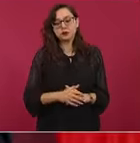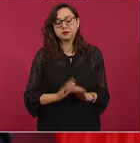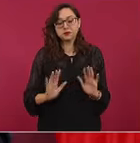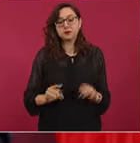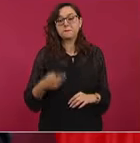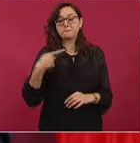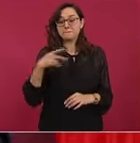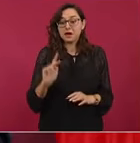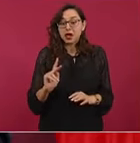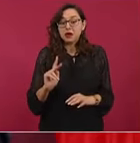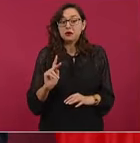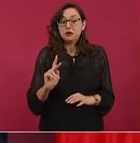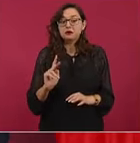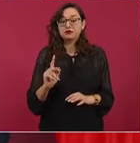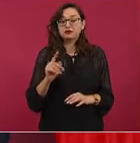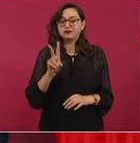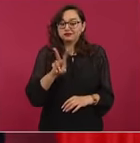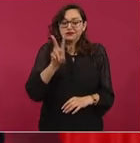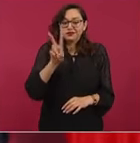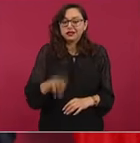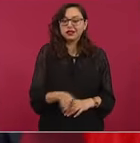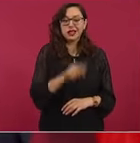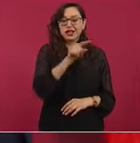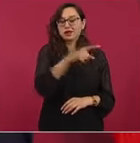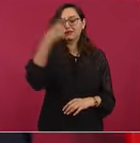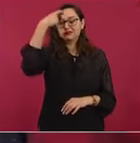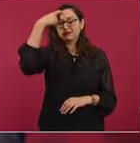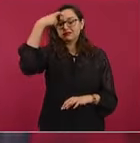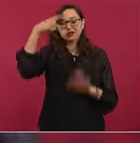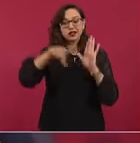pensamiento. A mí me tocó escucharlo,